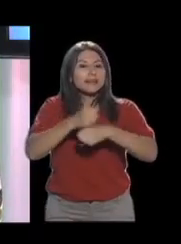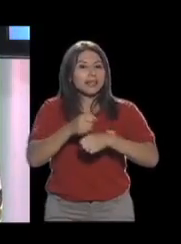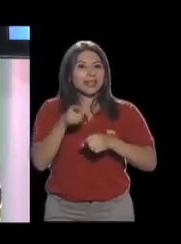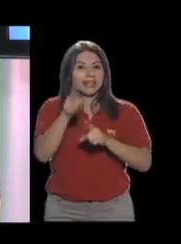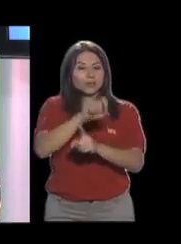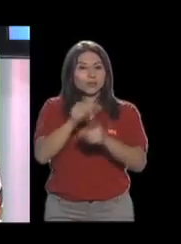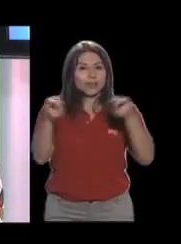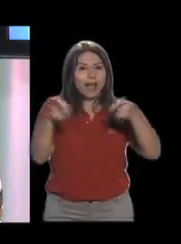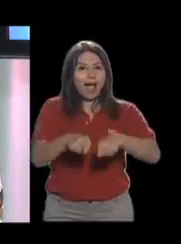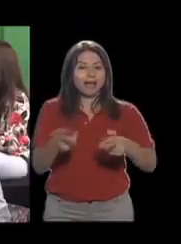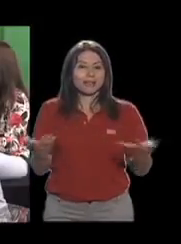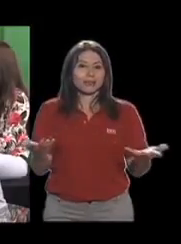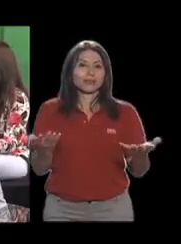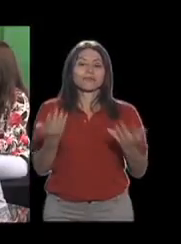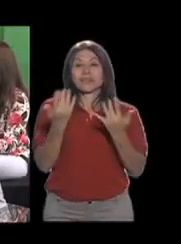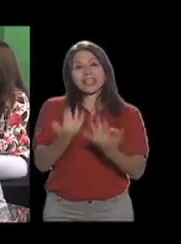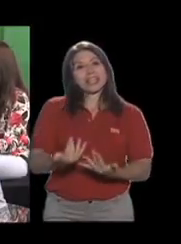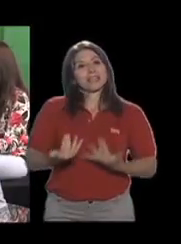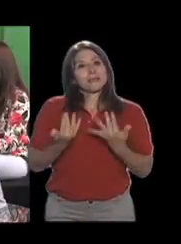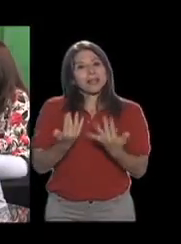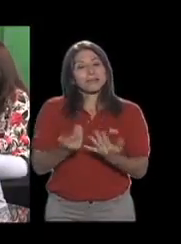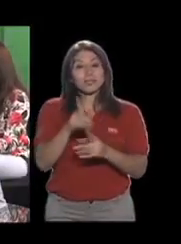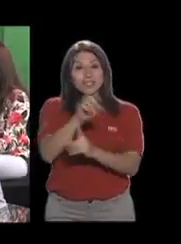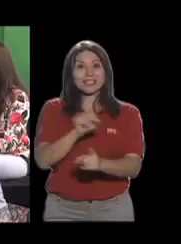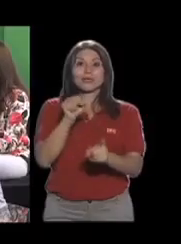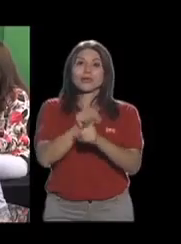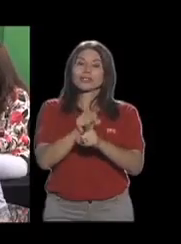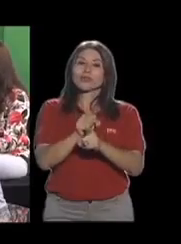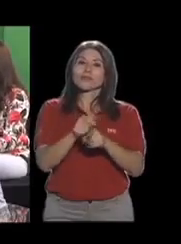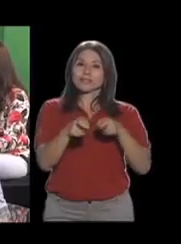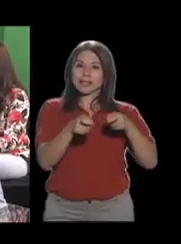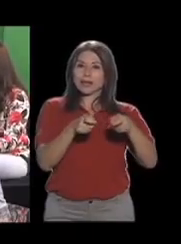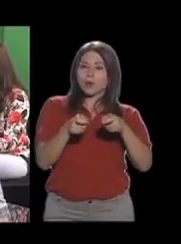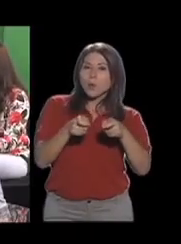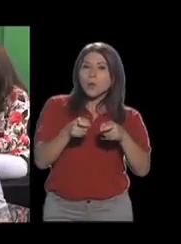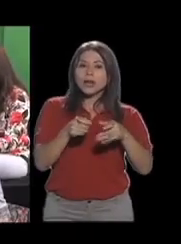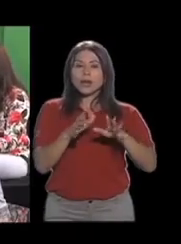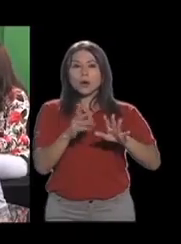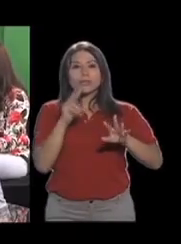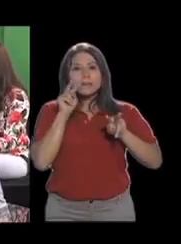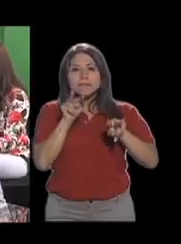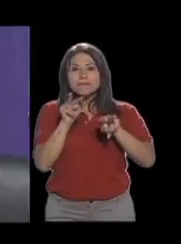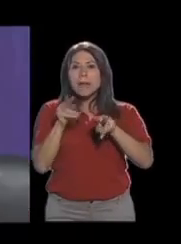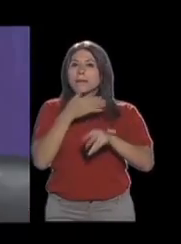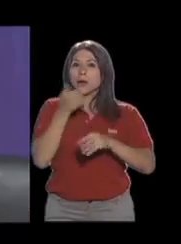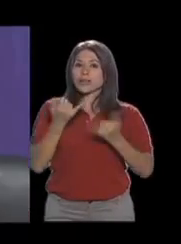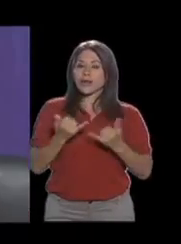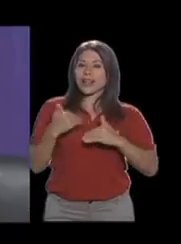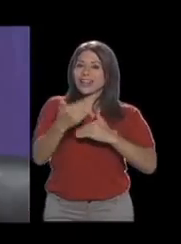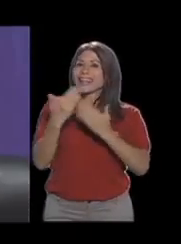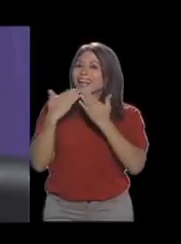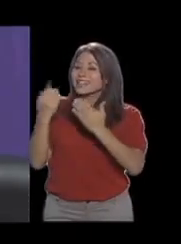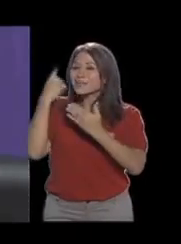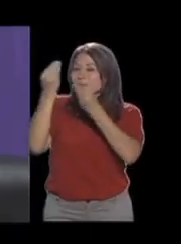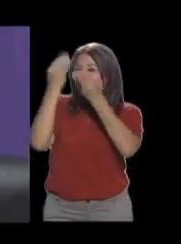Y pues esperemos que esta situación se regule mejor de ahora en adelante. Muchas gracias por toda la información. No, con todo gusto.